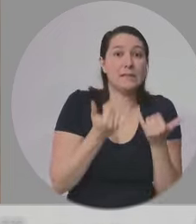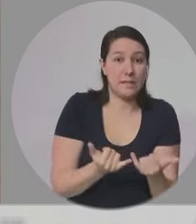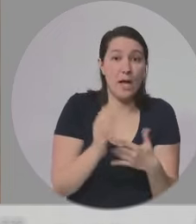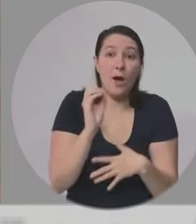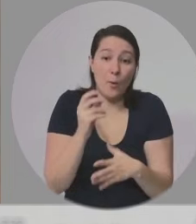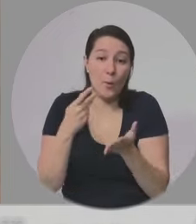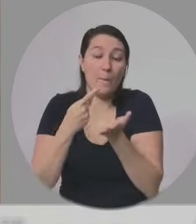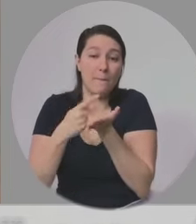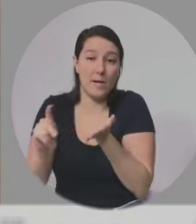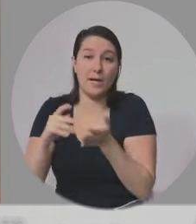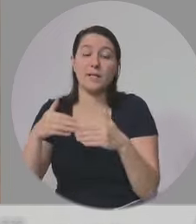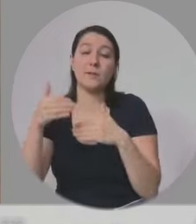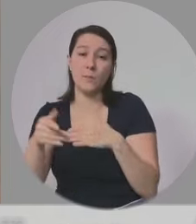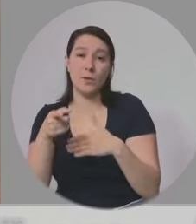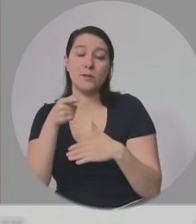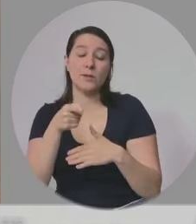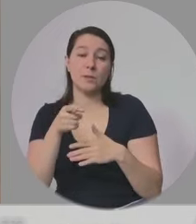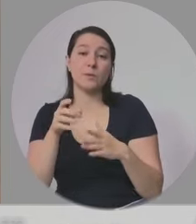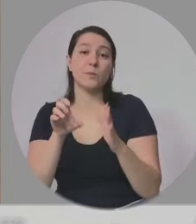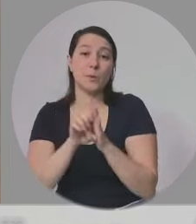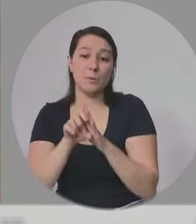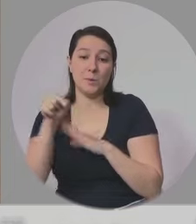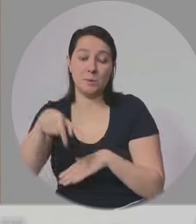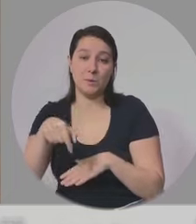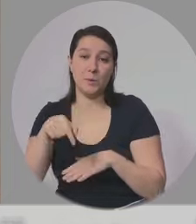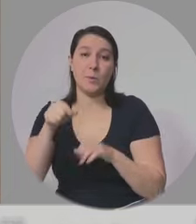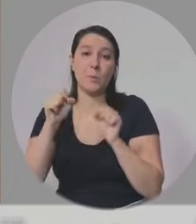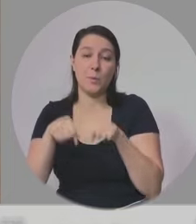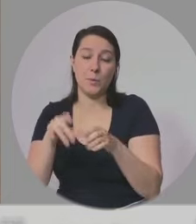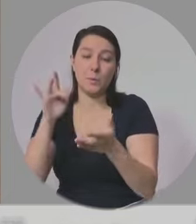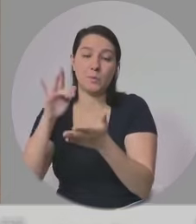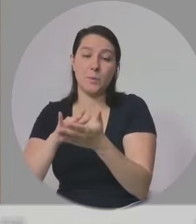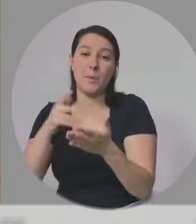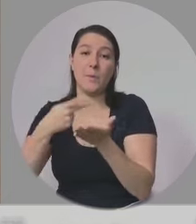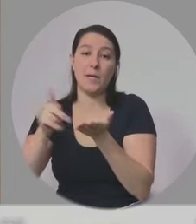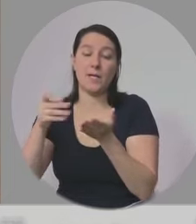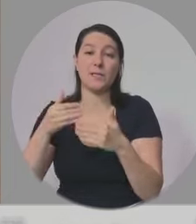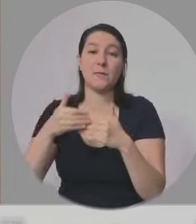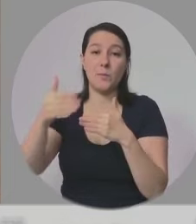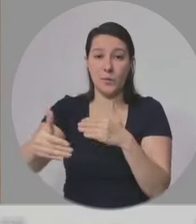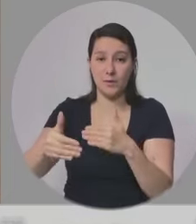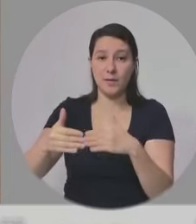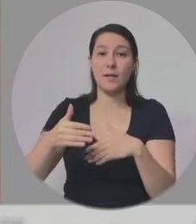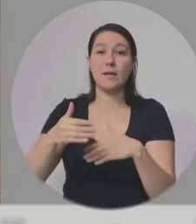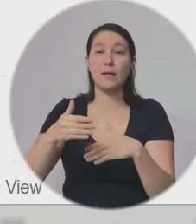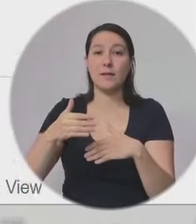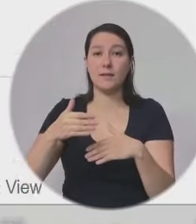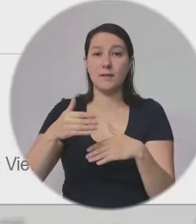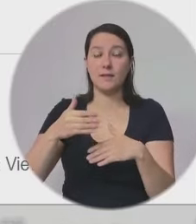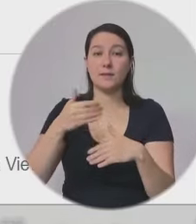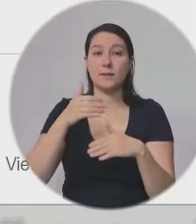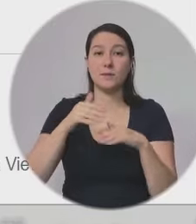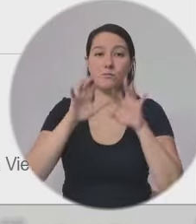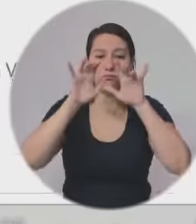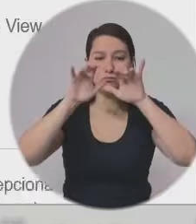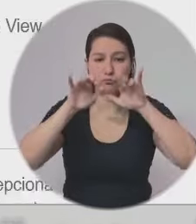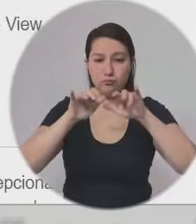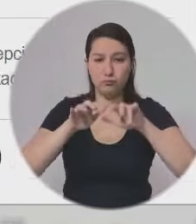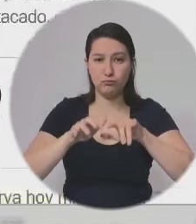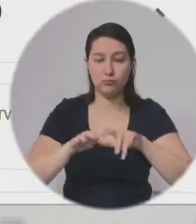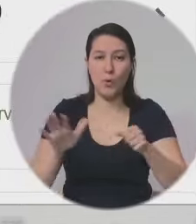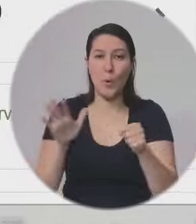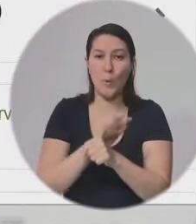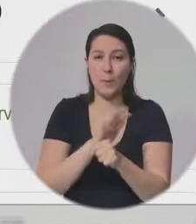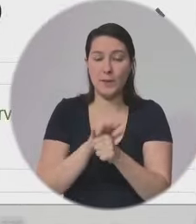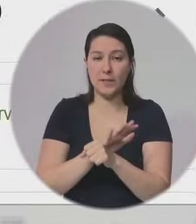esta caso pueden poner ustedes que van a pagar después y luego de esto ya van a tener que poner sus datos personales para poder hacer